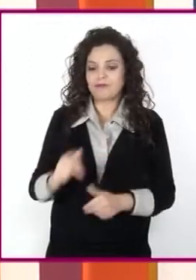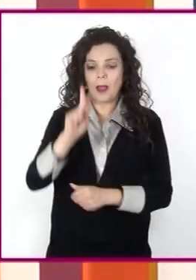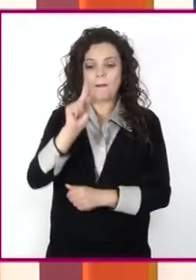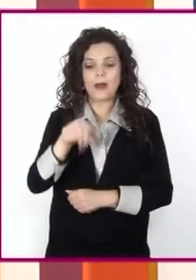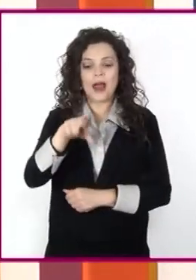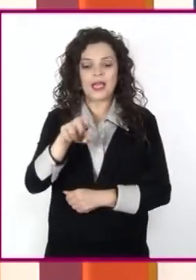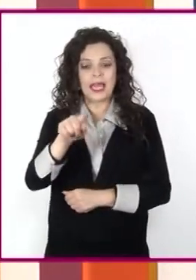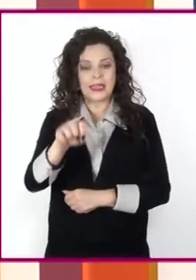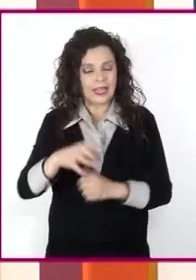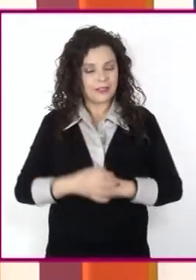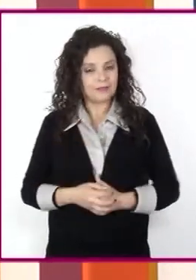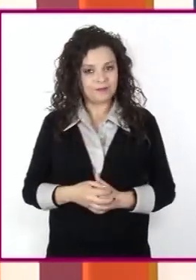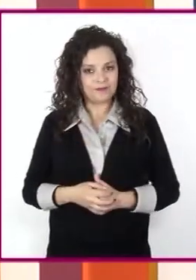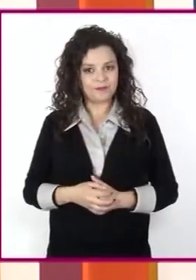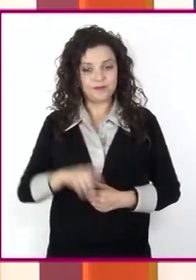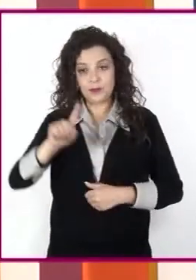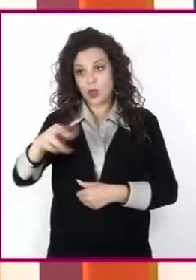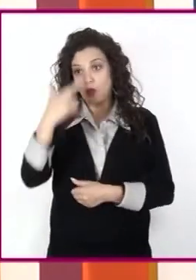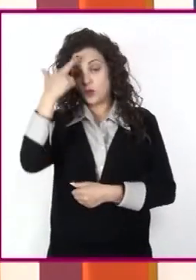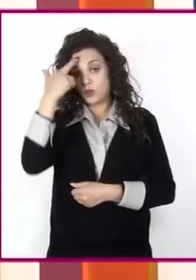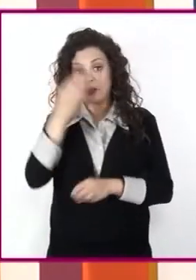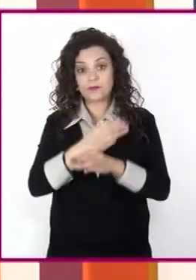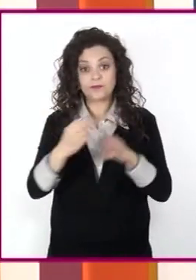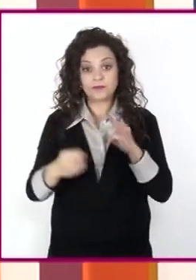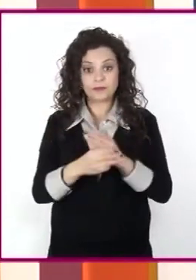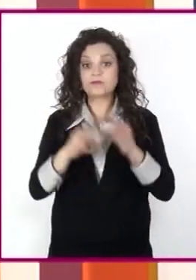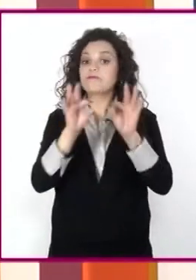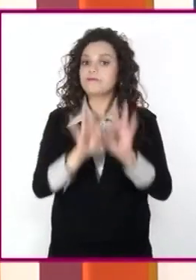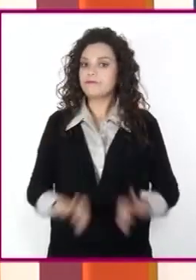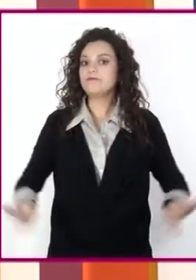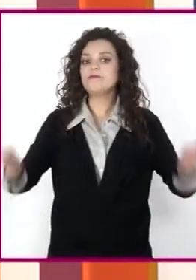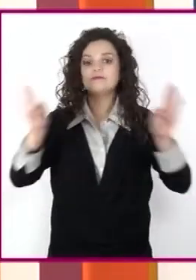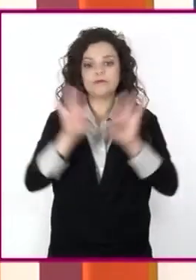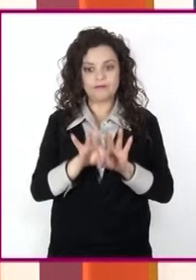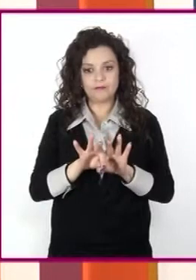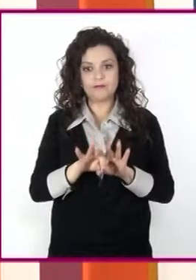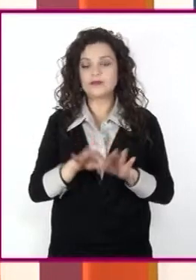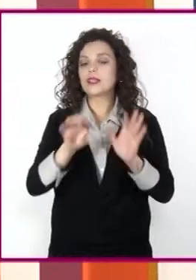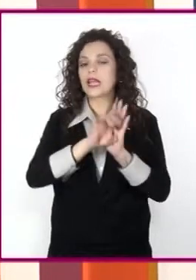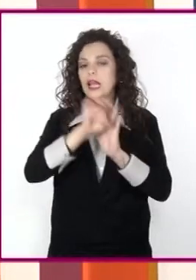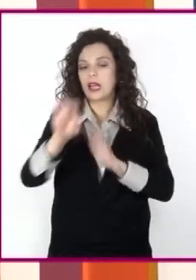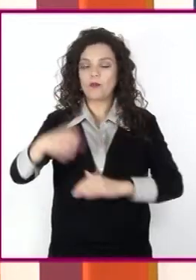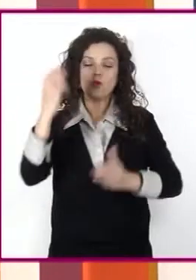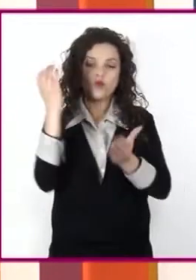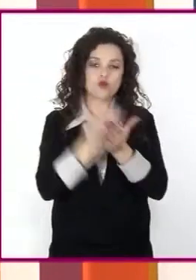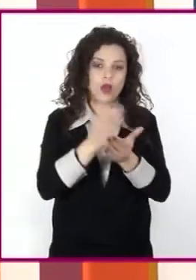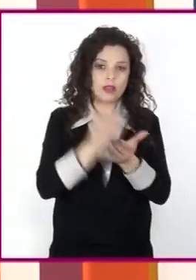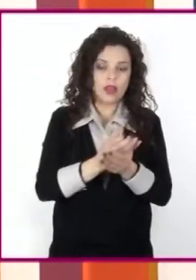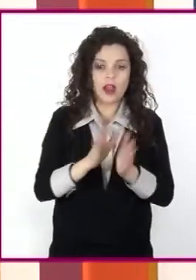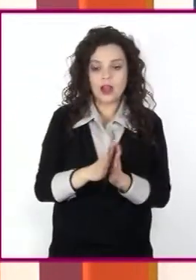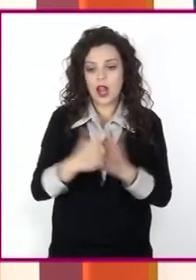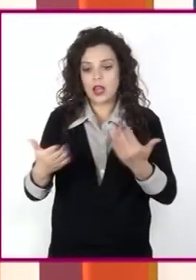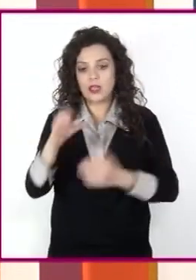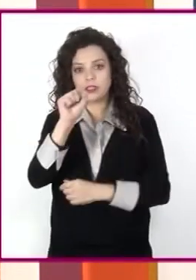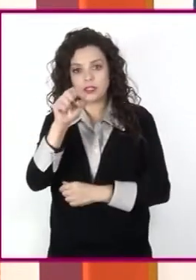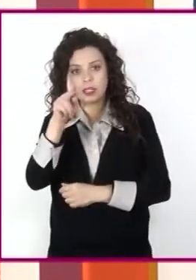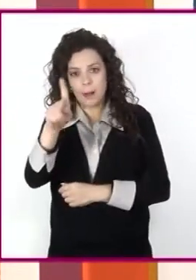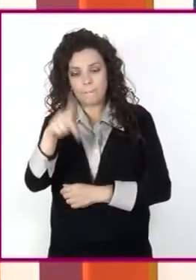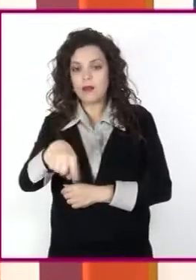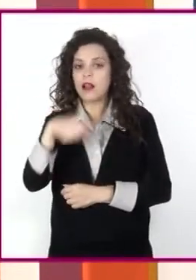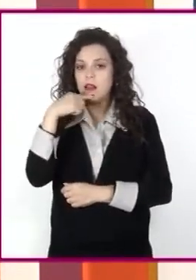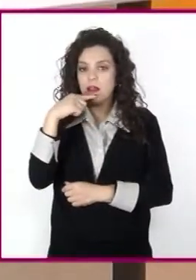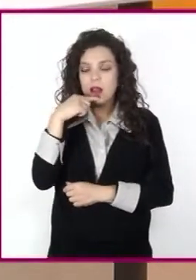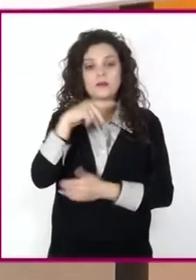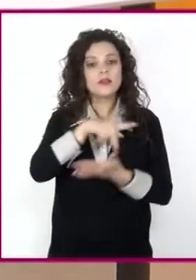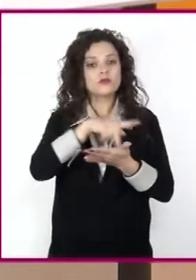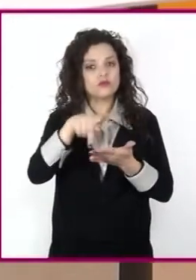Recuerden que los materiales escolares son importantes en cada sesión, como lo es su cuaderno, libro de texto, bolígrafos y un